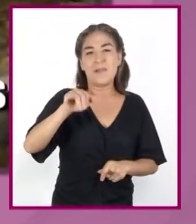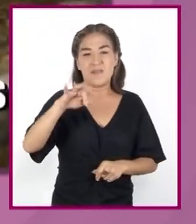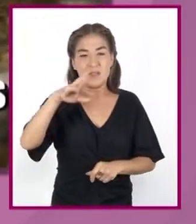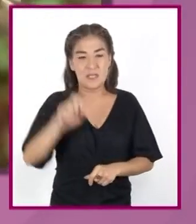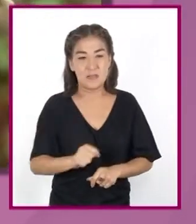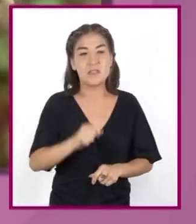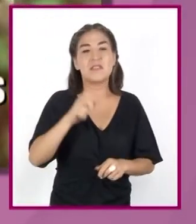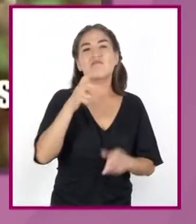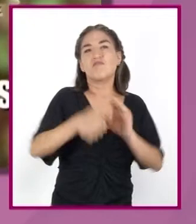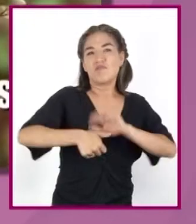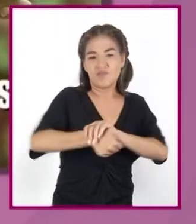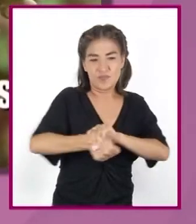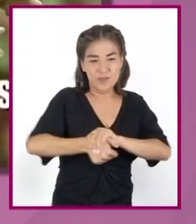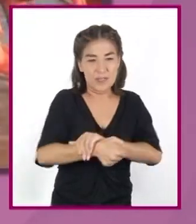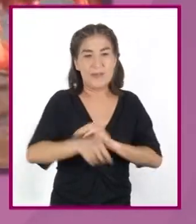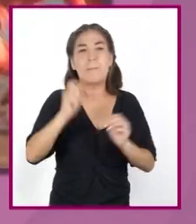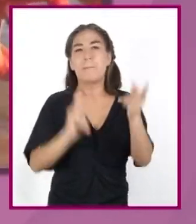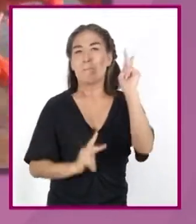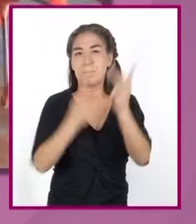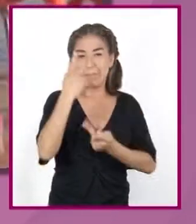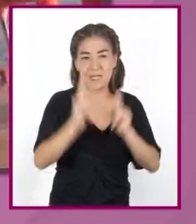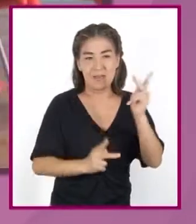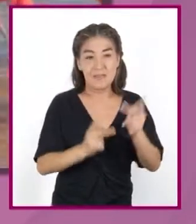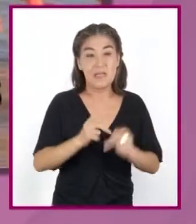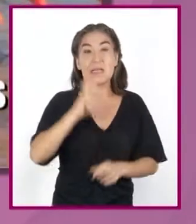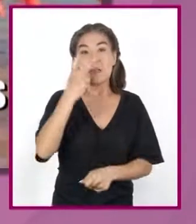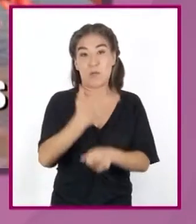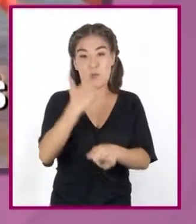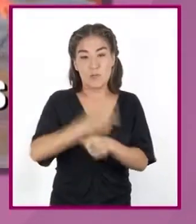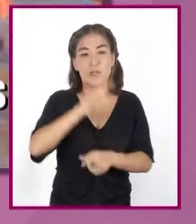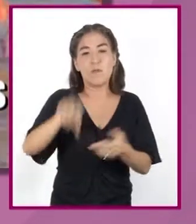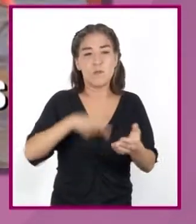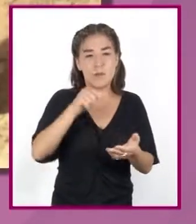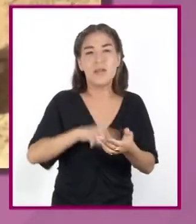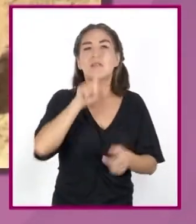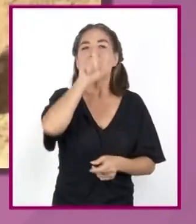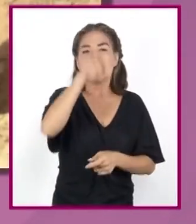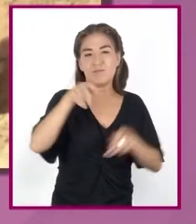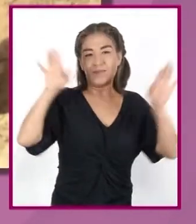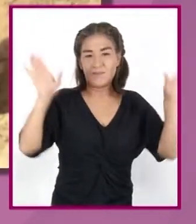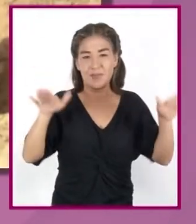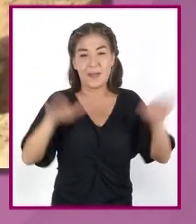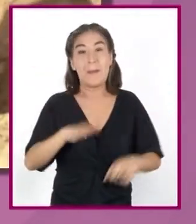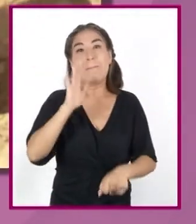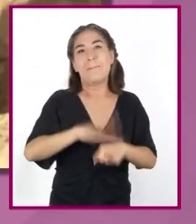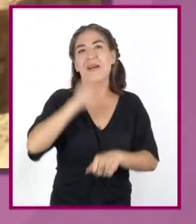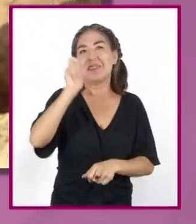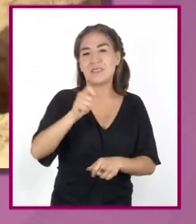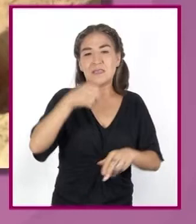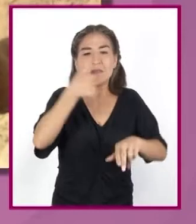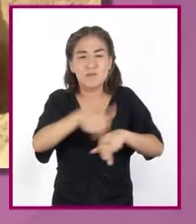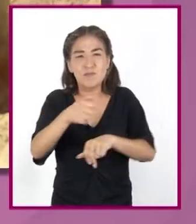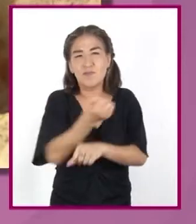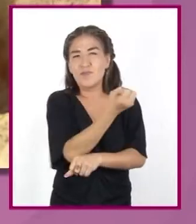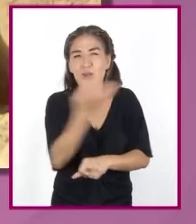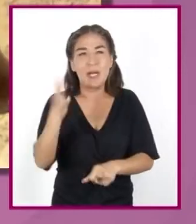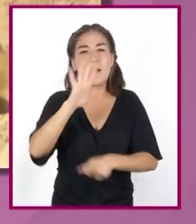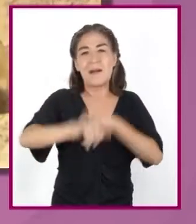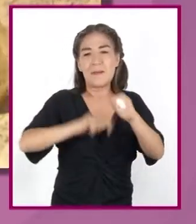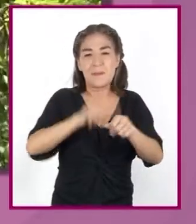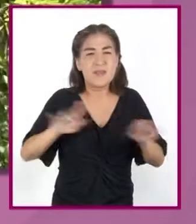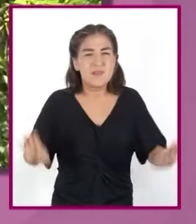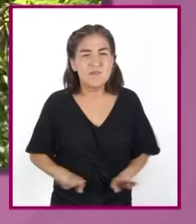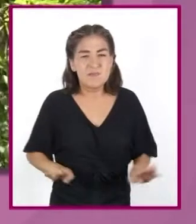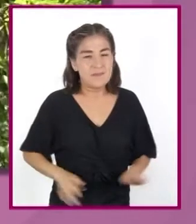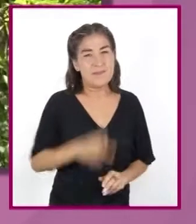quinto en anfibios y plantas vasculares y el octavo en aves. Además, una alta proporción de todas las especies mexicanas